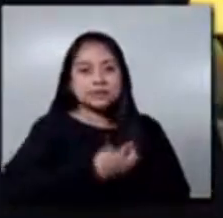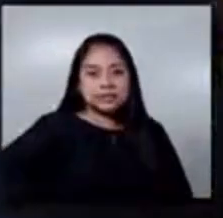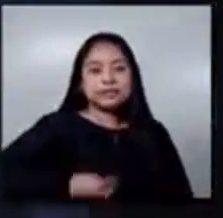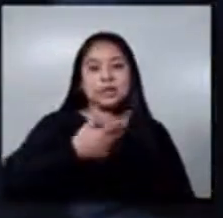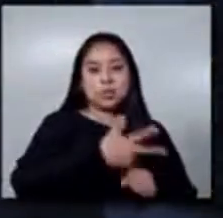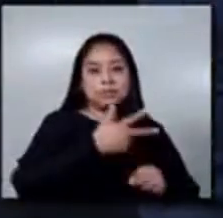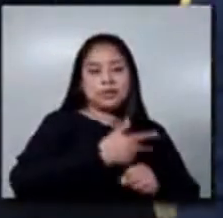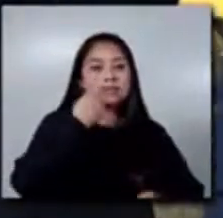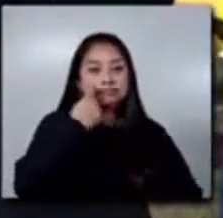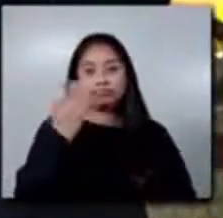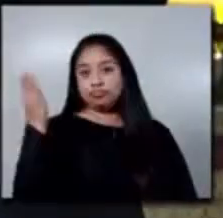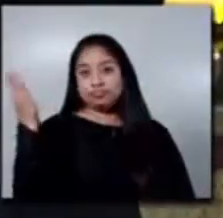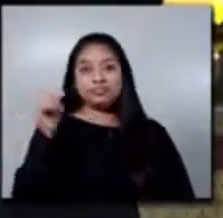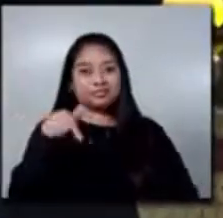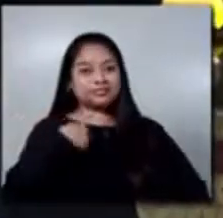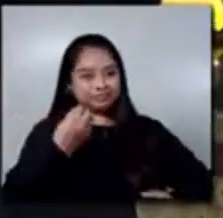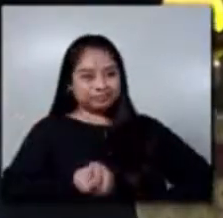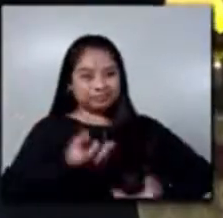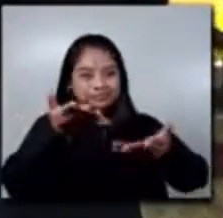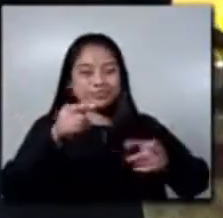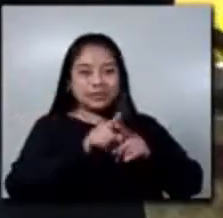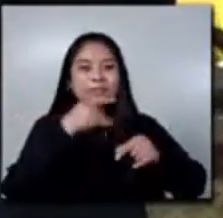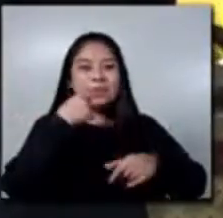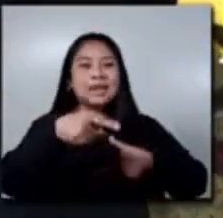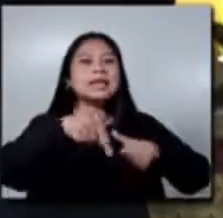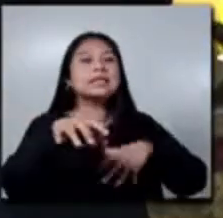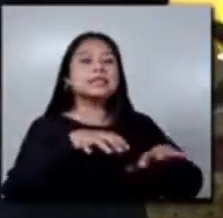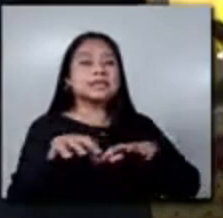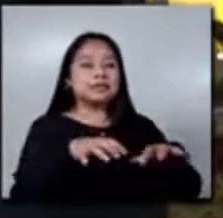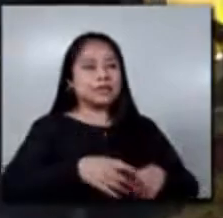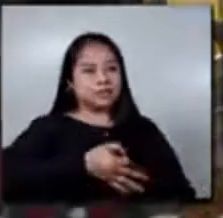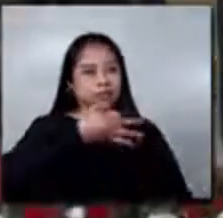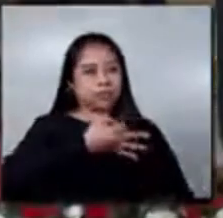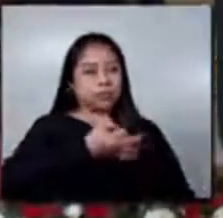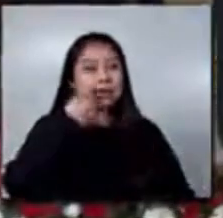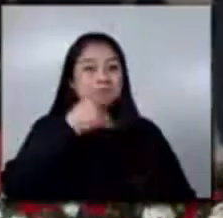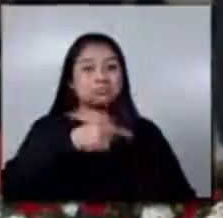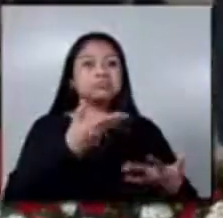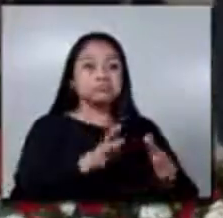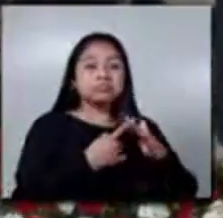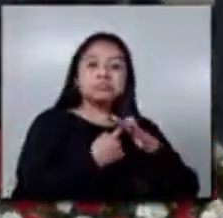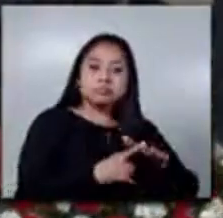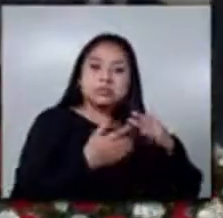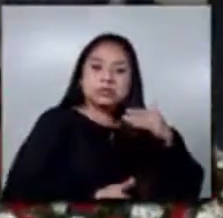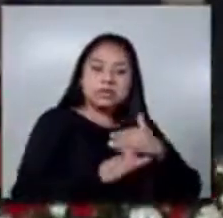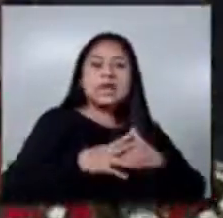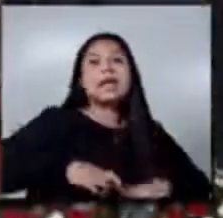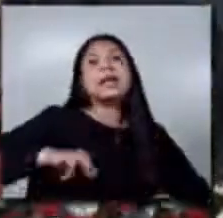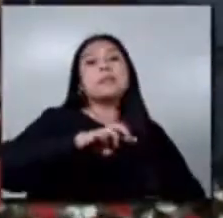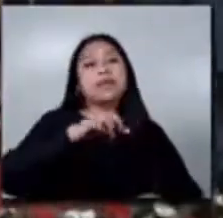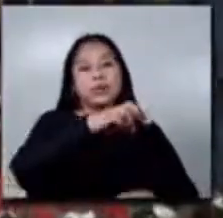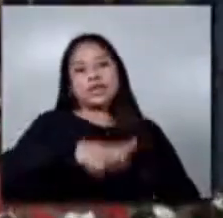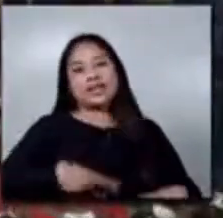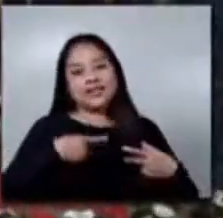las imágenes que nosotros le estamos trasladando acerca de este acto protocolario que se lleva a cabo en el Patio de la Vida, acá